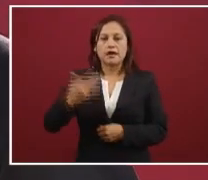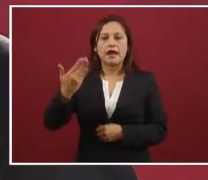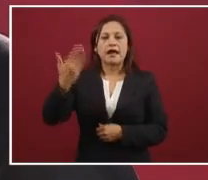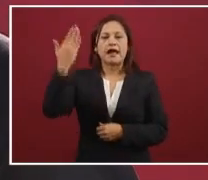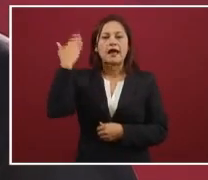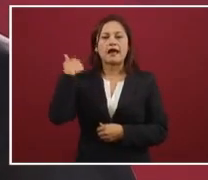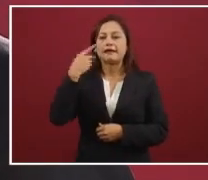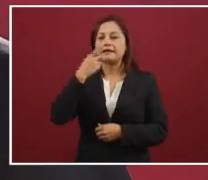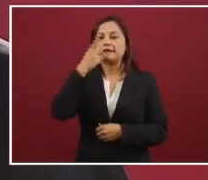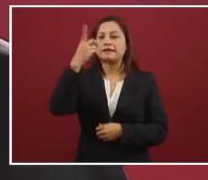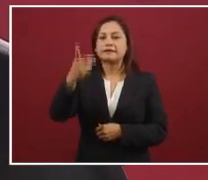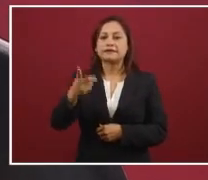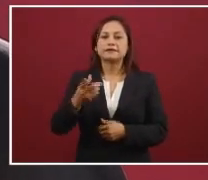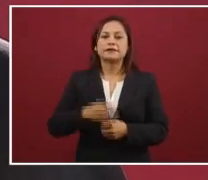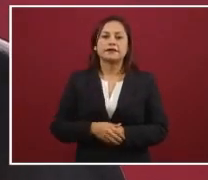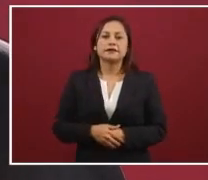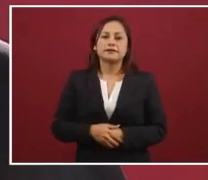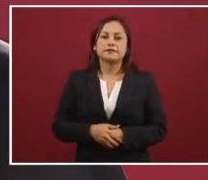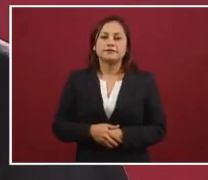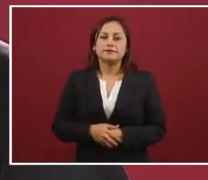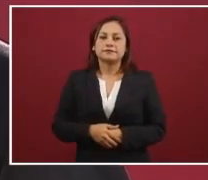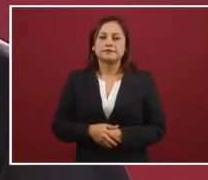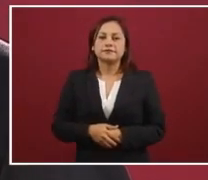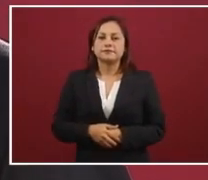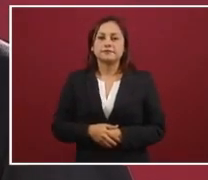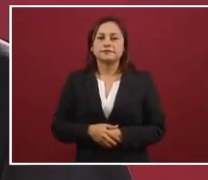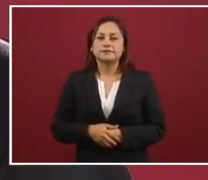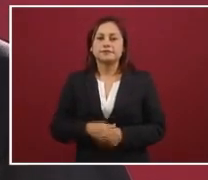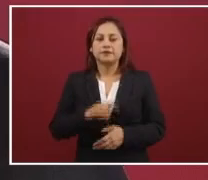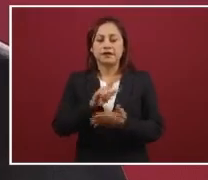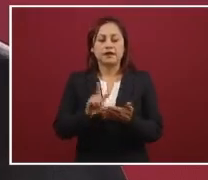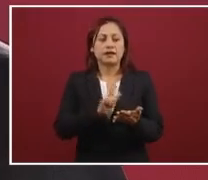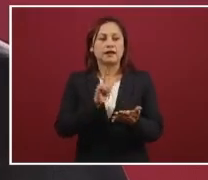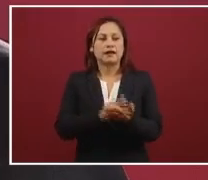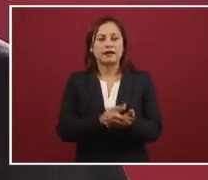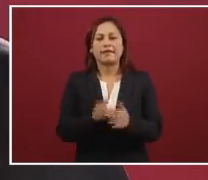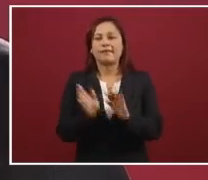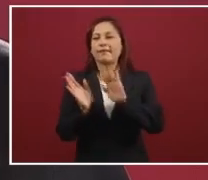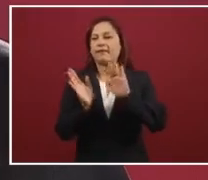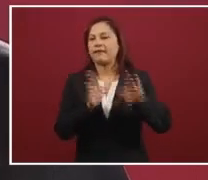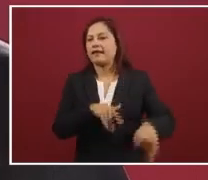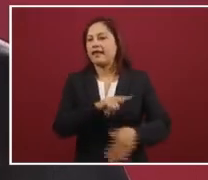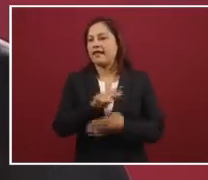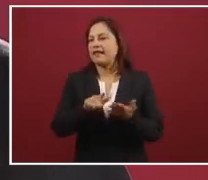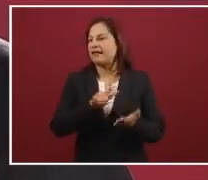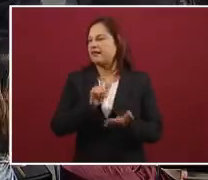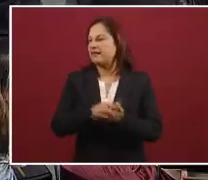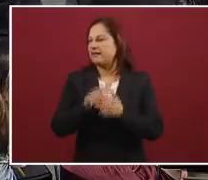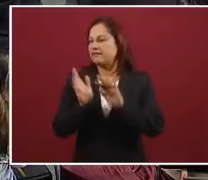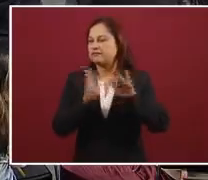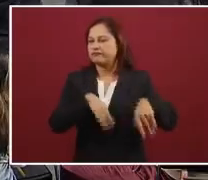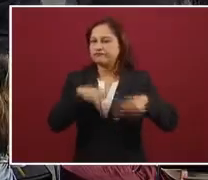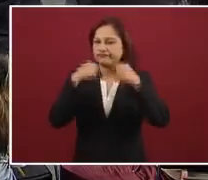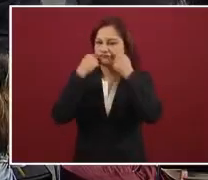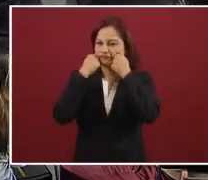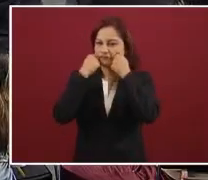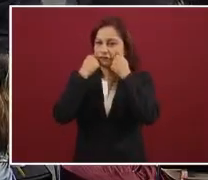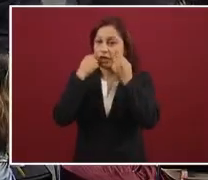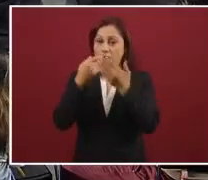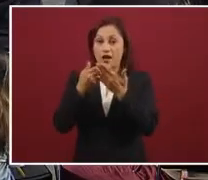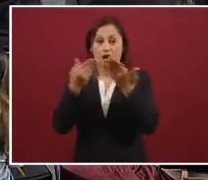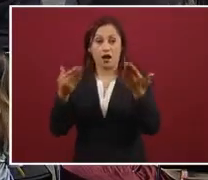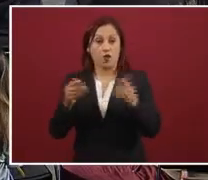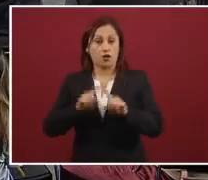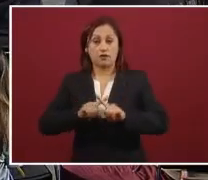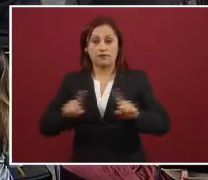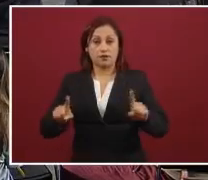ley, ¿no? Y al final era puro cuento, ¿no? Eso ya no. Ahora sí,